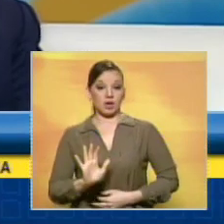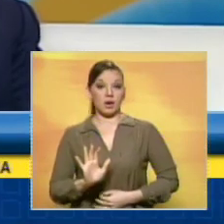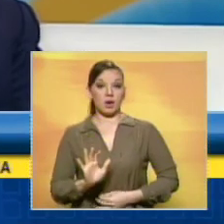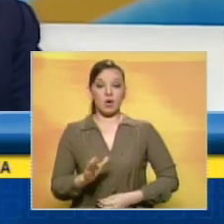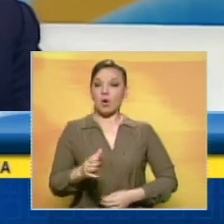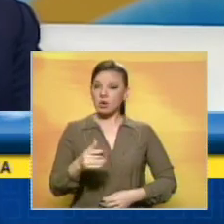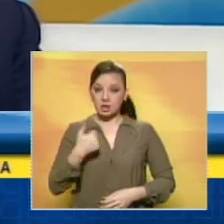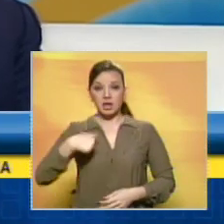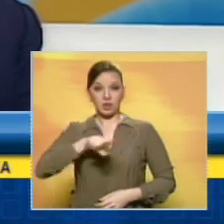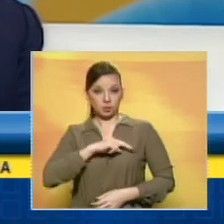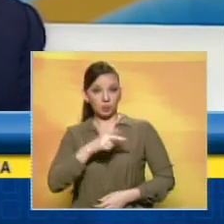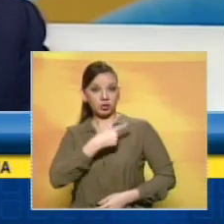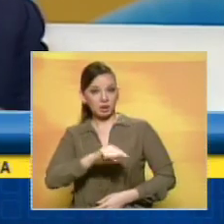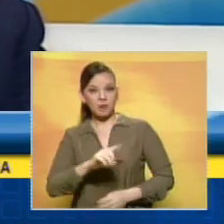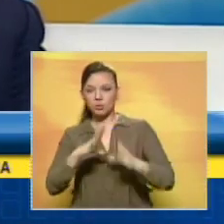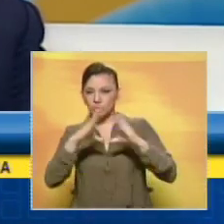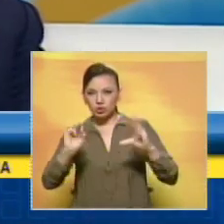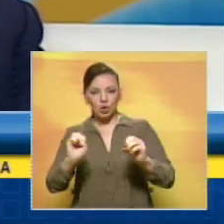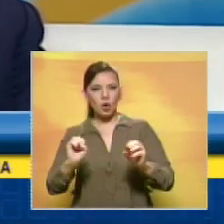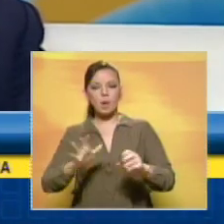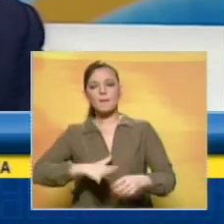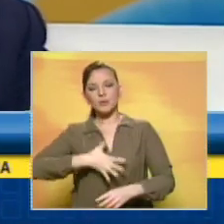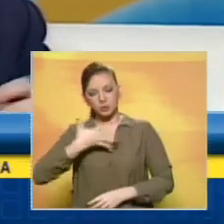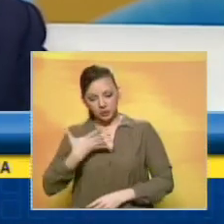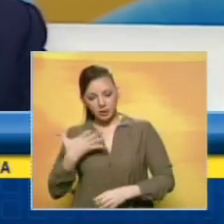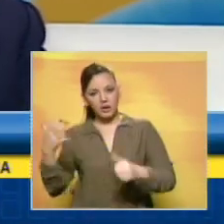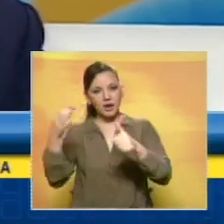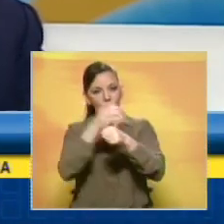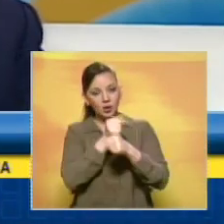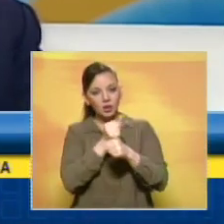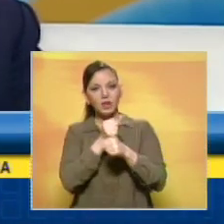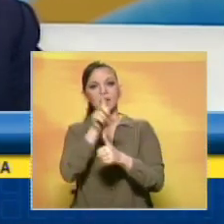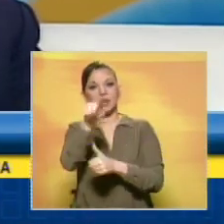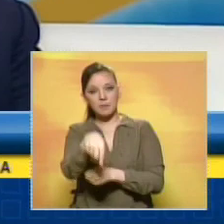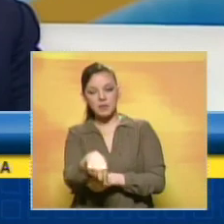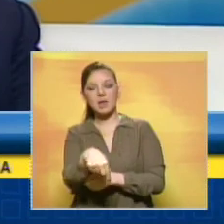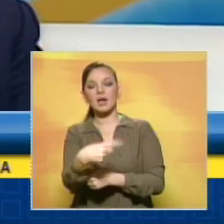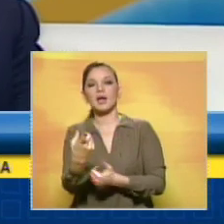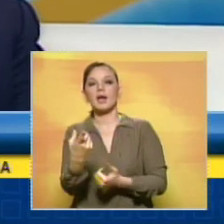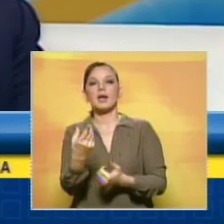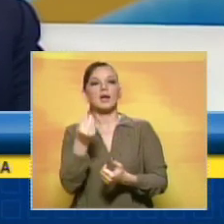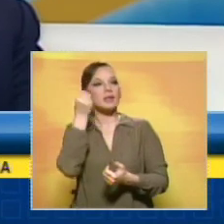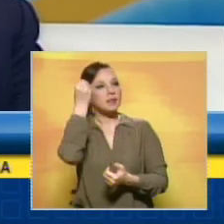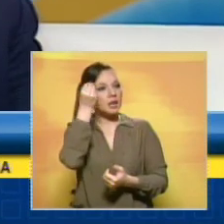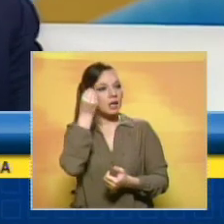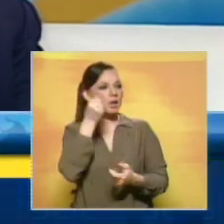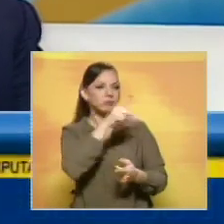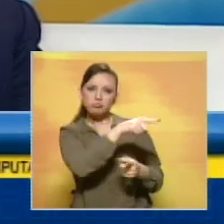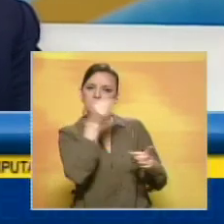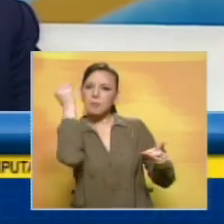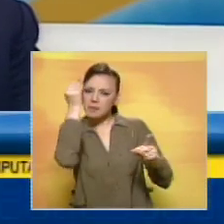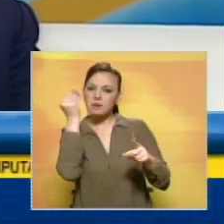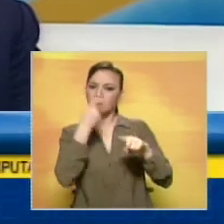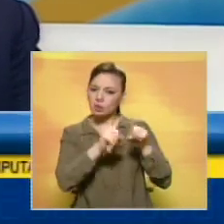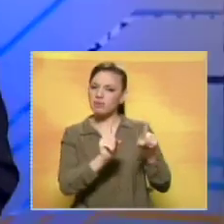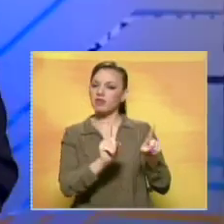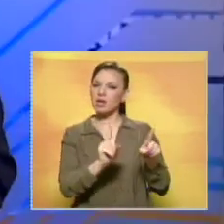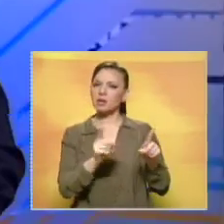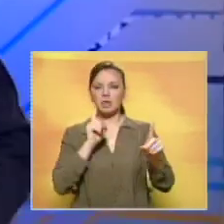y toda la posibilidad de reencontrar también de cara adentro una visión compartida, y tenemos esos retos por